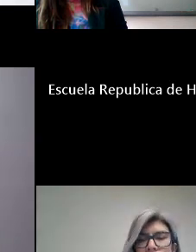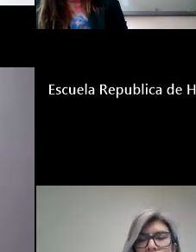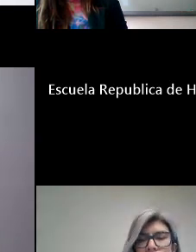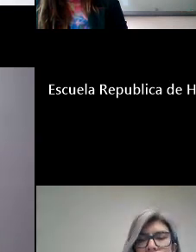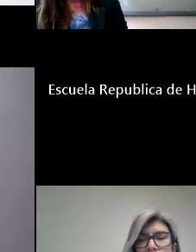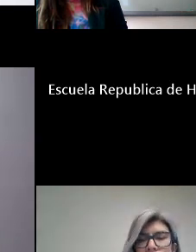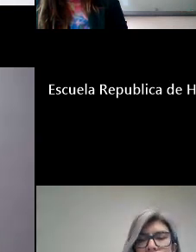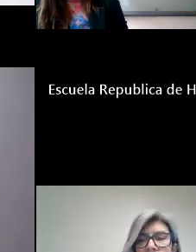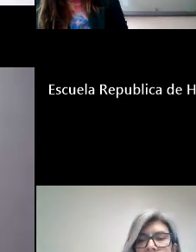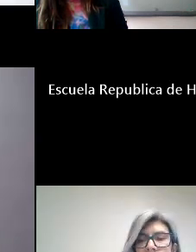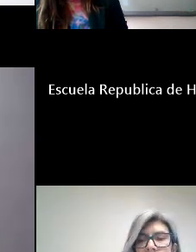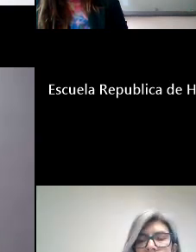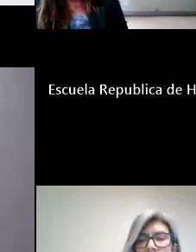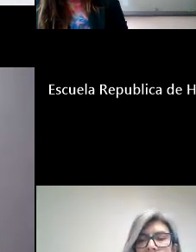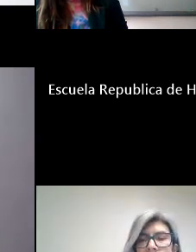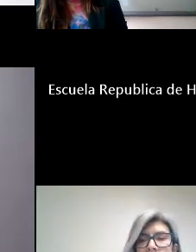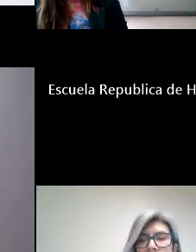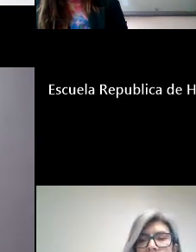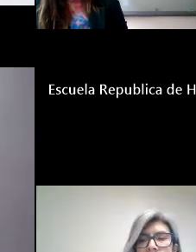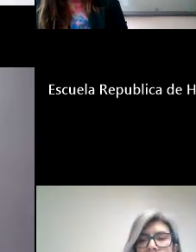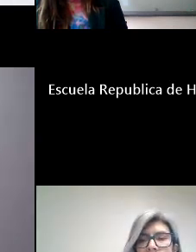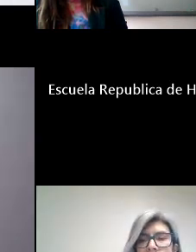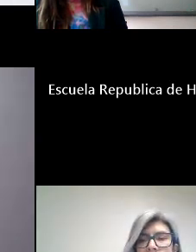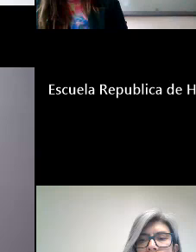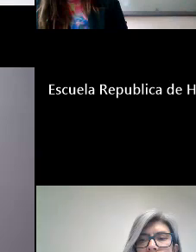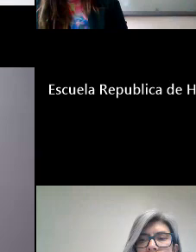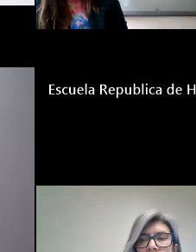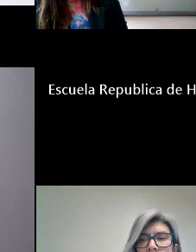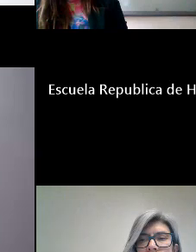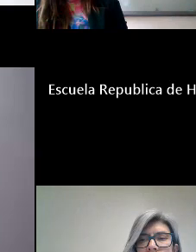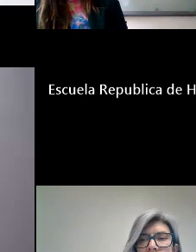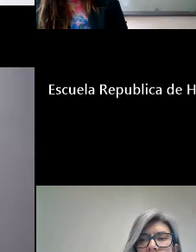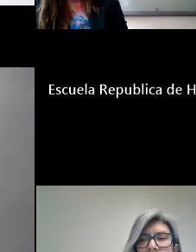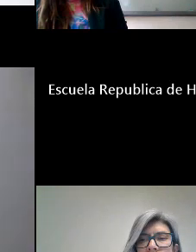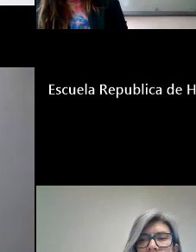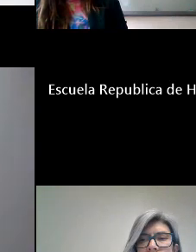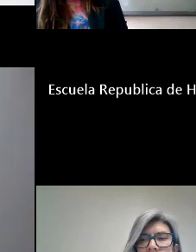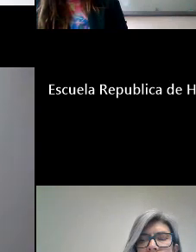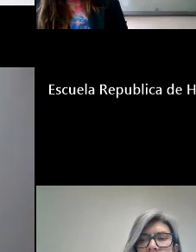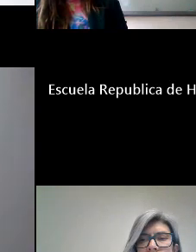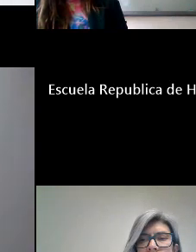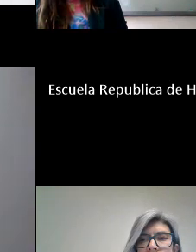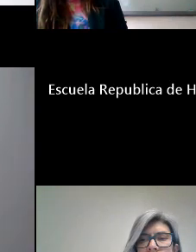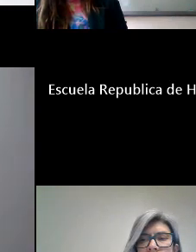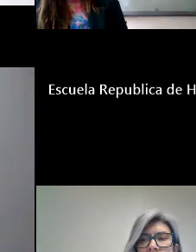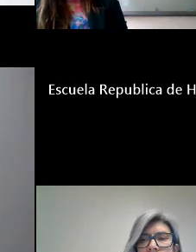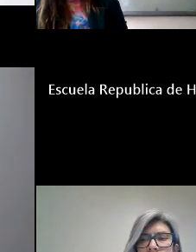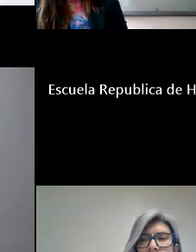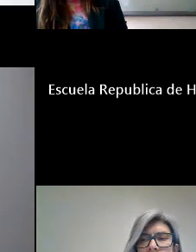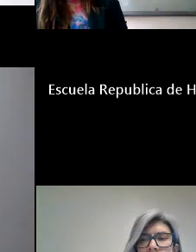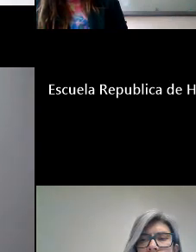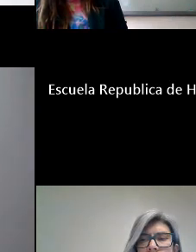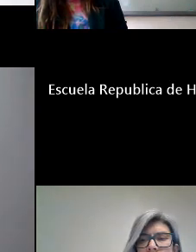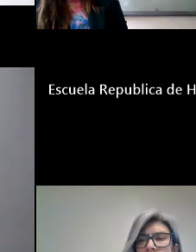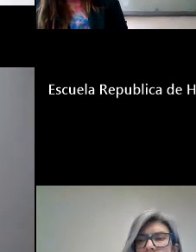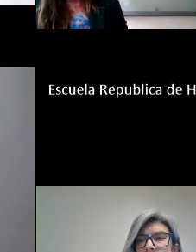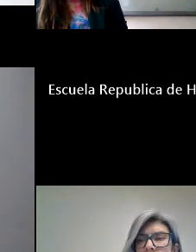la escuela, la estoy buscando, espérenme un segundo, era sobre el equipo de